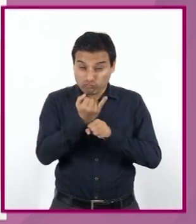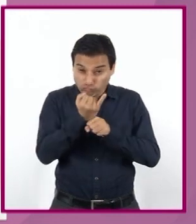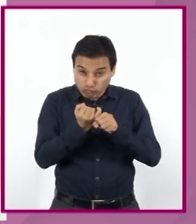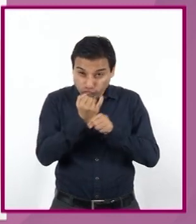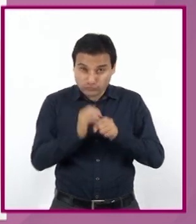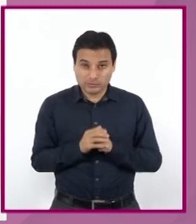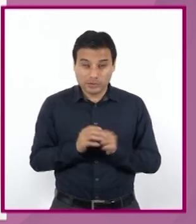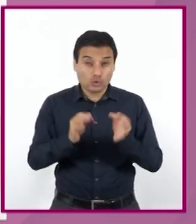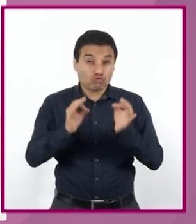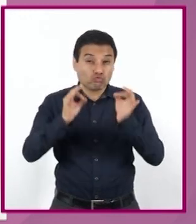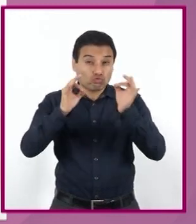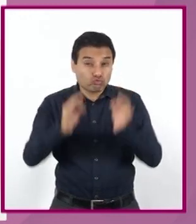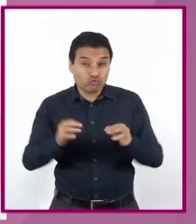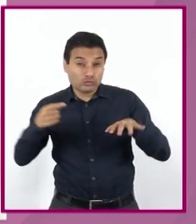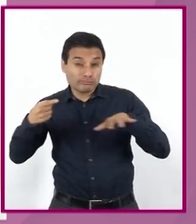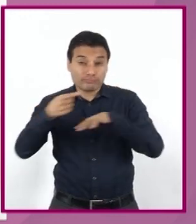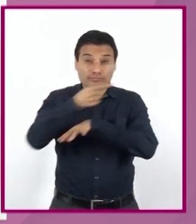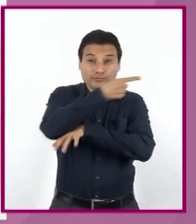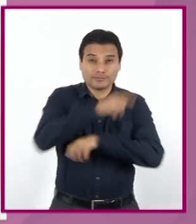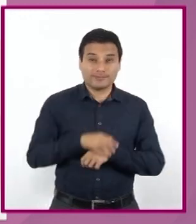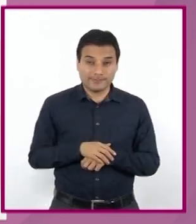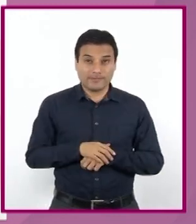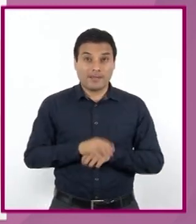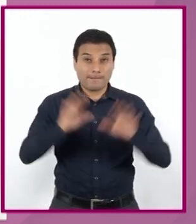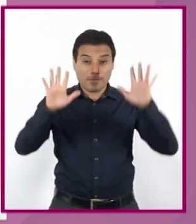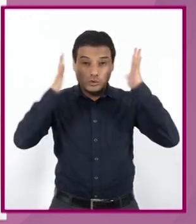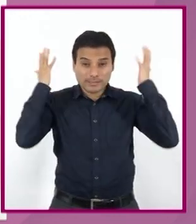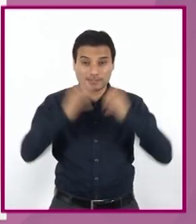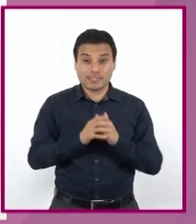en el vacío es de